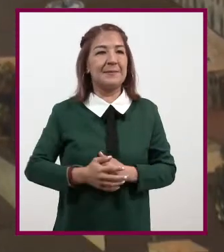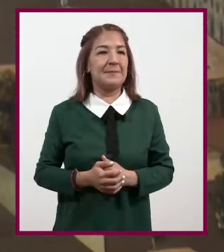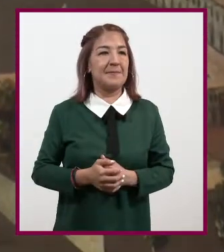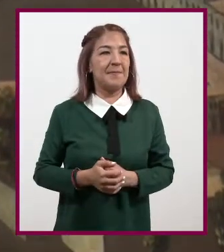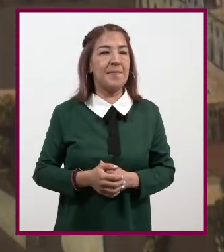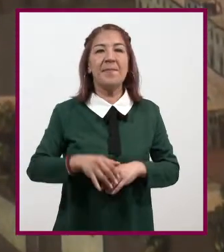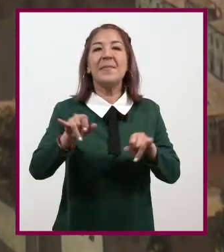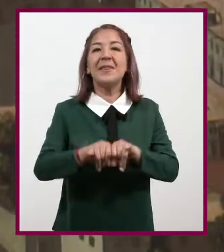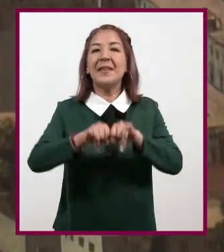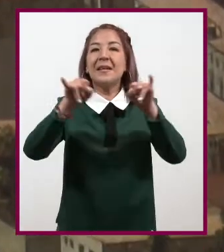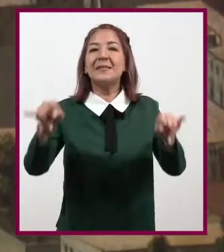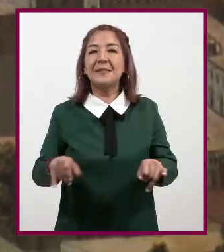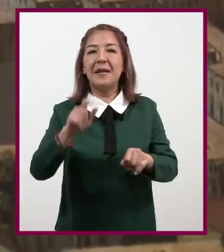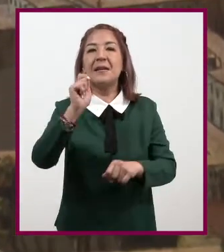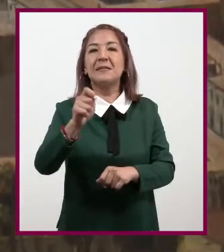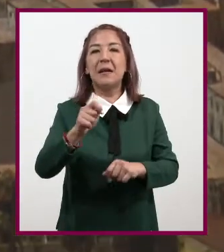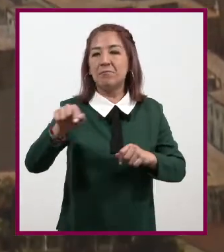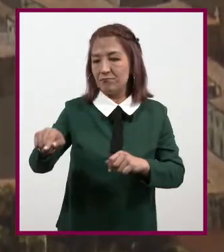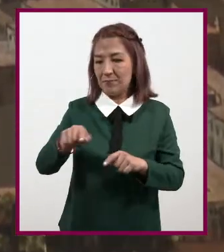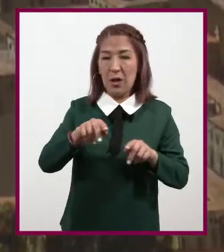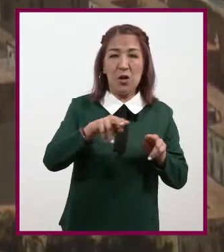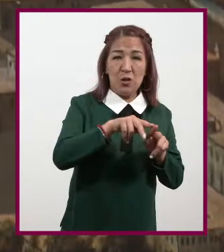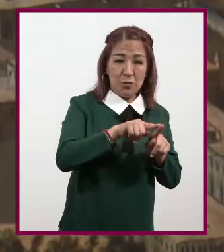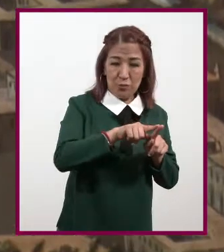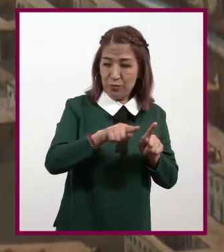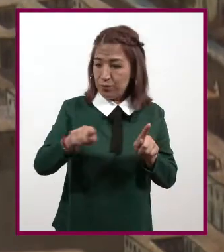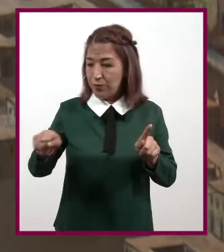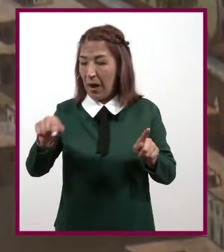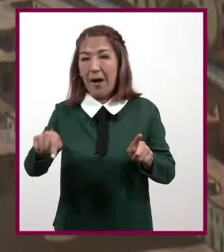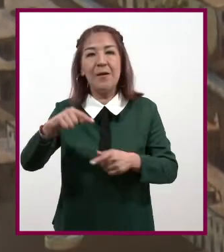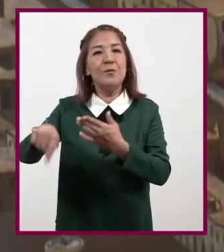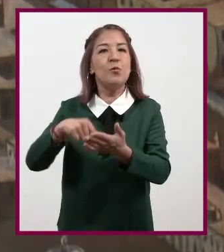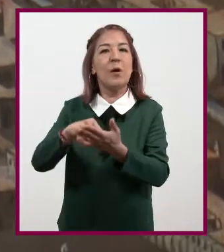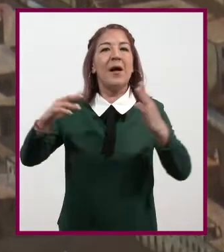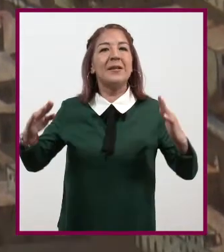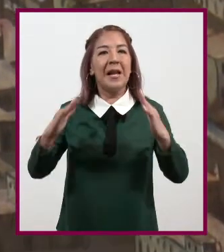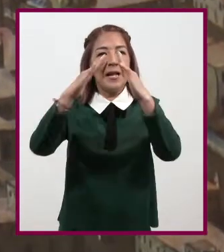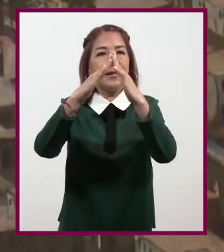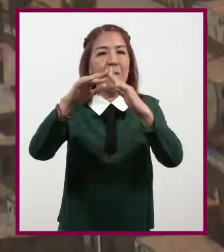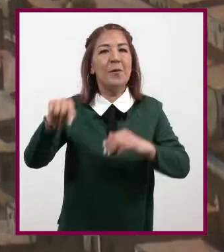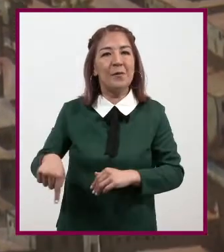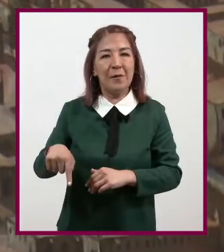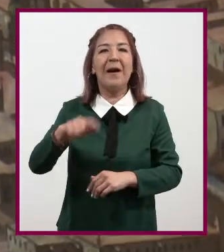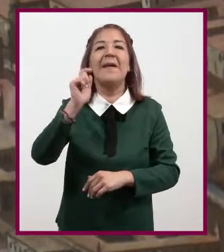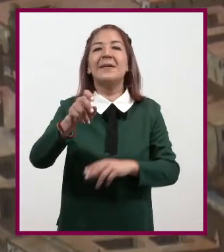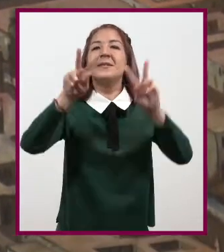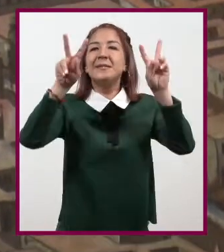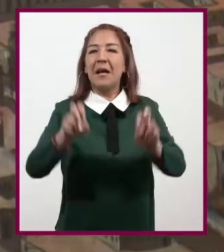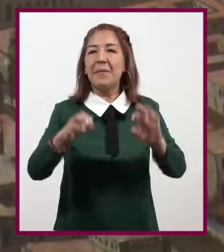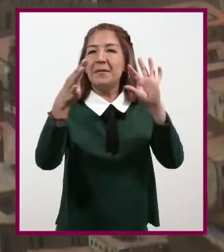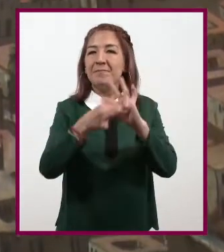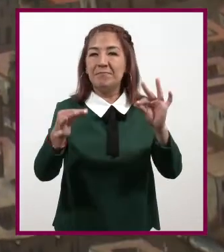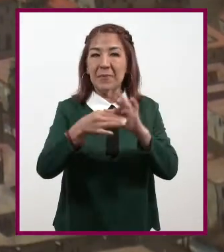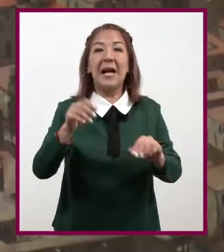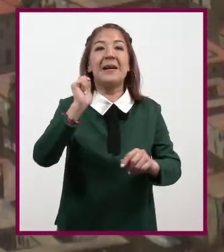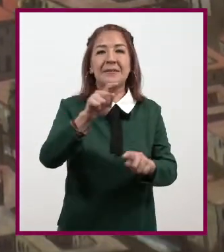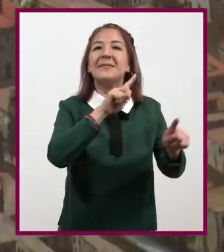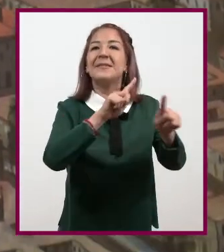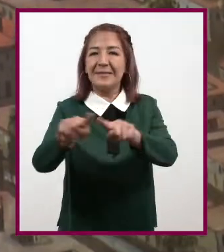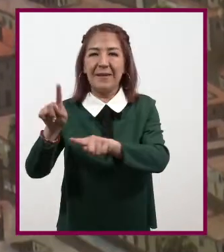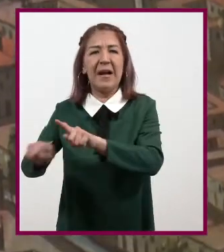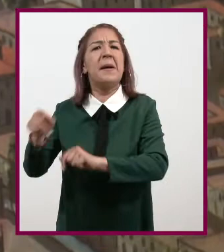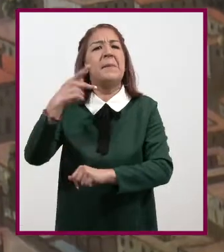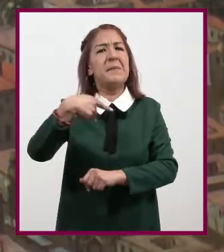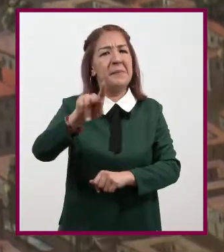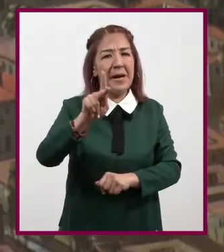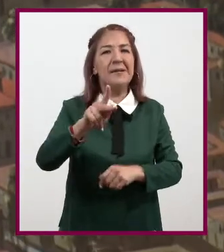la distancia hacia Tlatelolco. Entonces, digamos, en cuanto a temática es muy diferente,